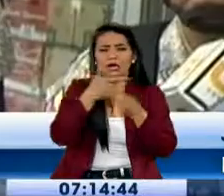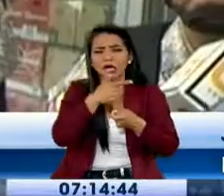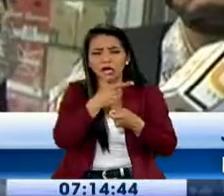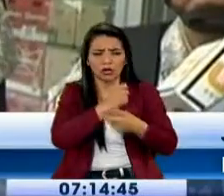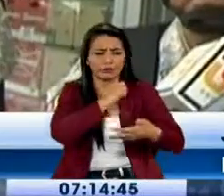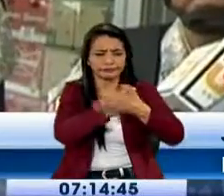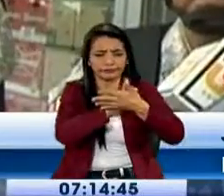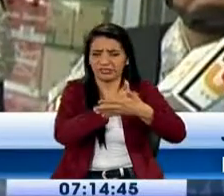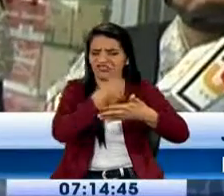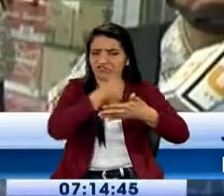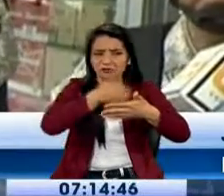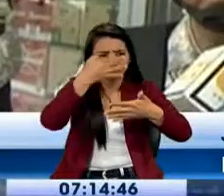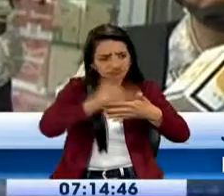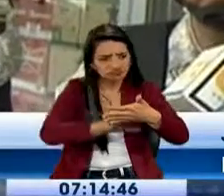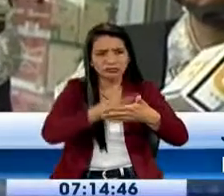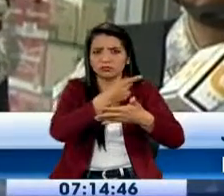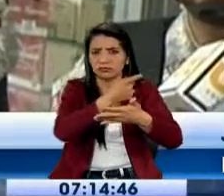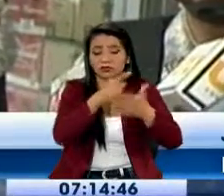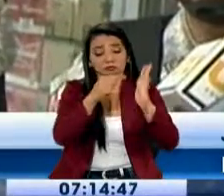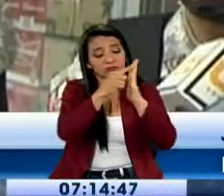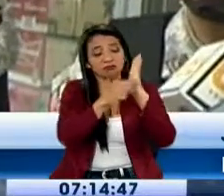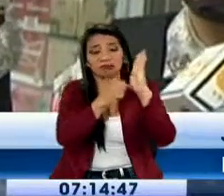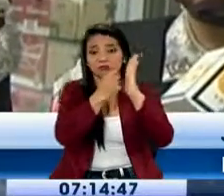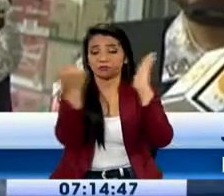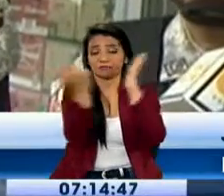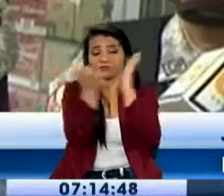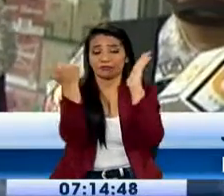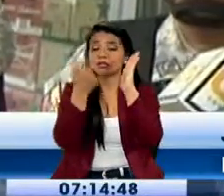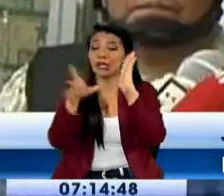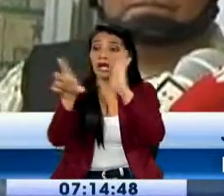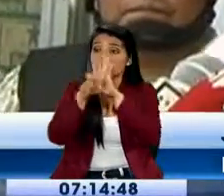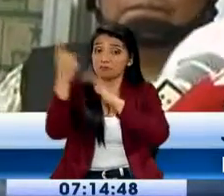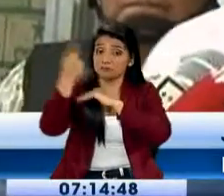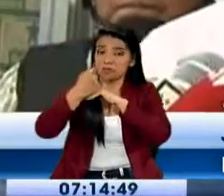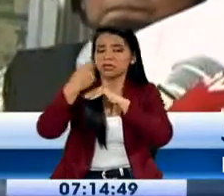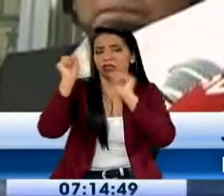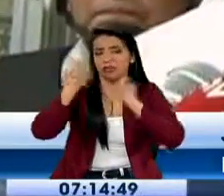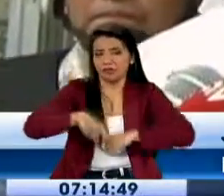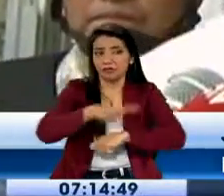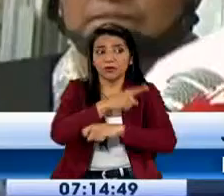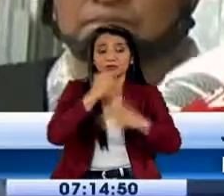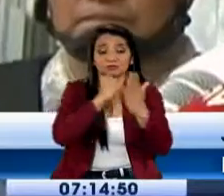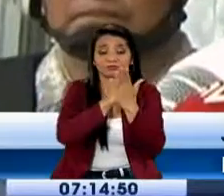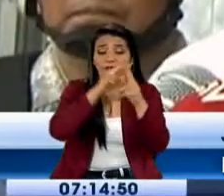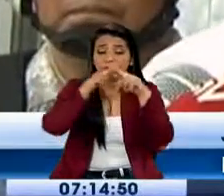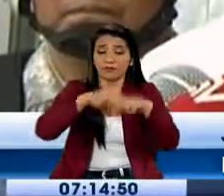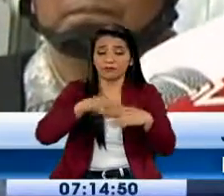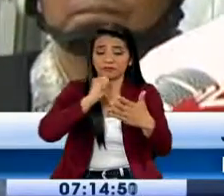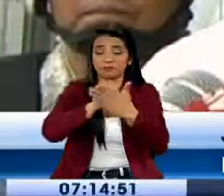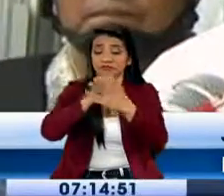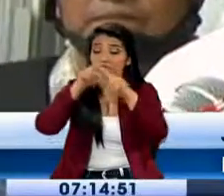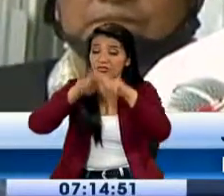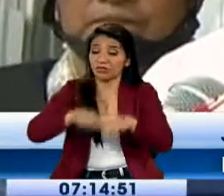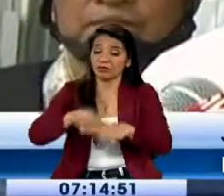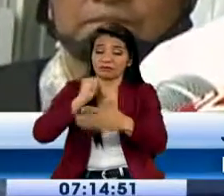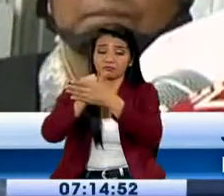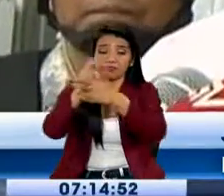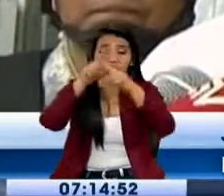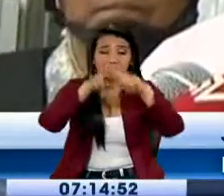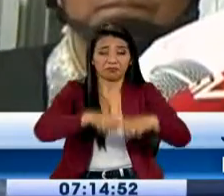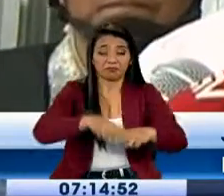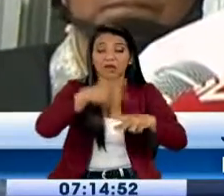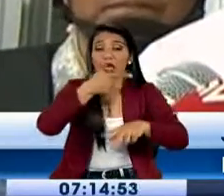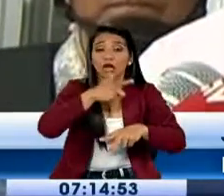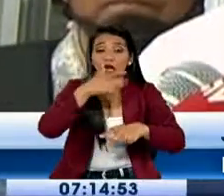con el objetivo de verificar el cumplimiento de las formalidades aduaneras. La revisión del etiquetado fiscal que en los licores